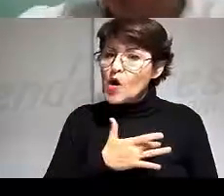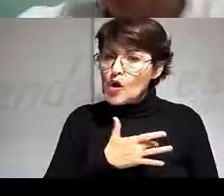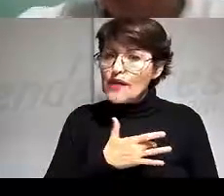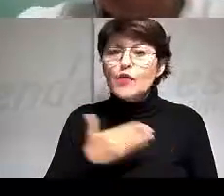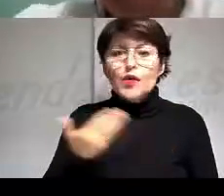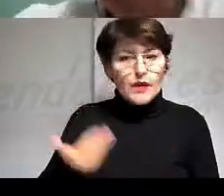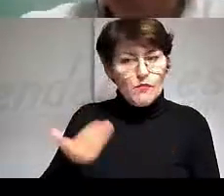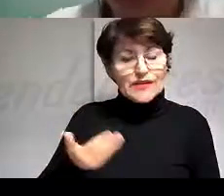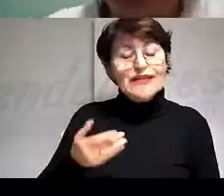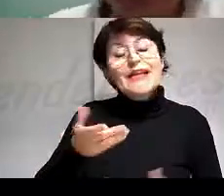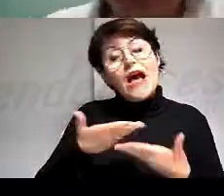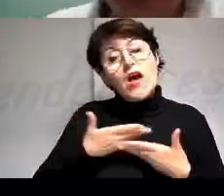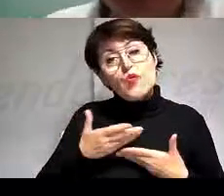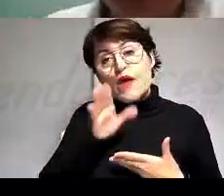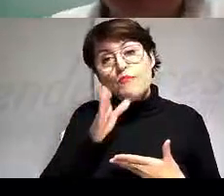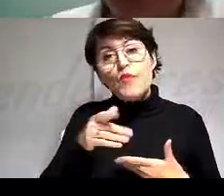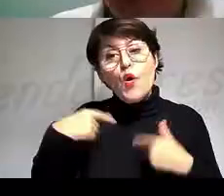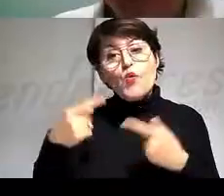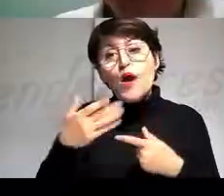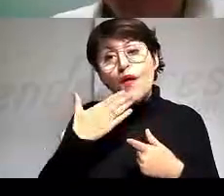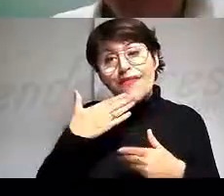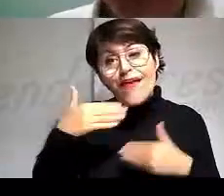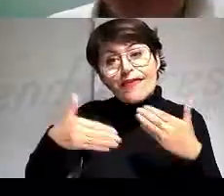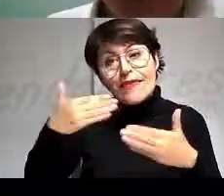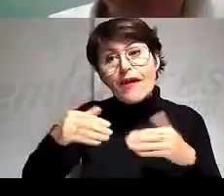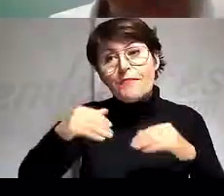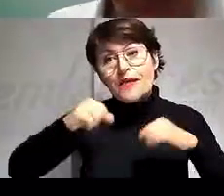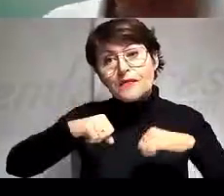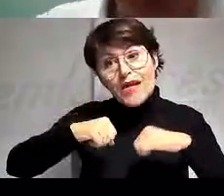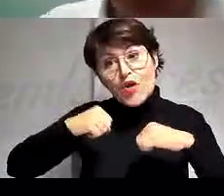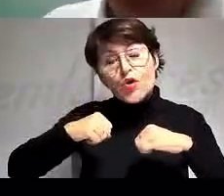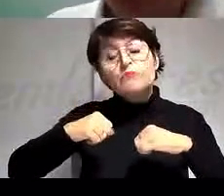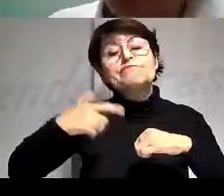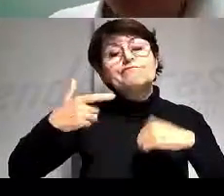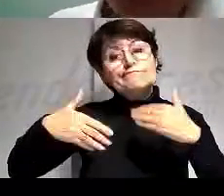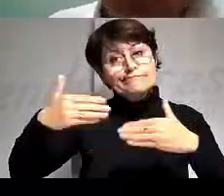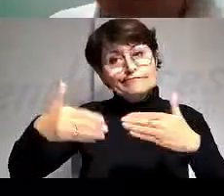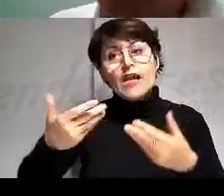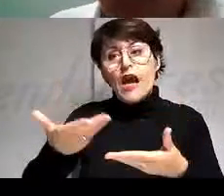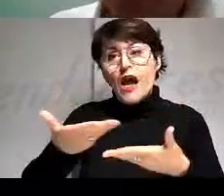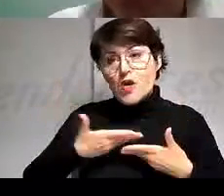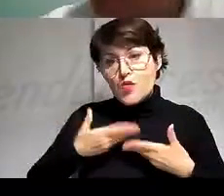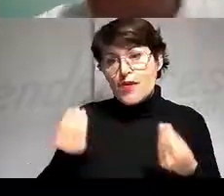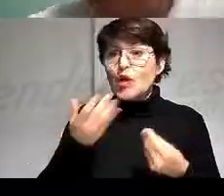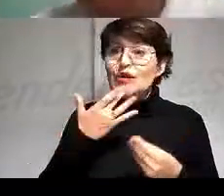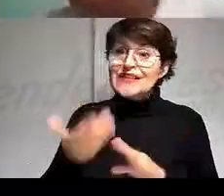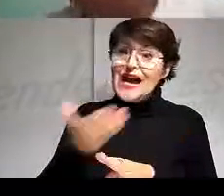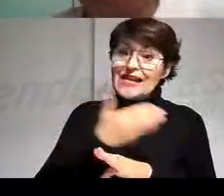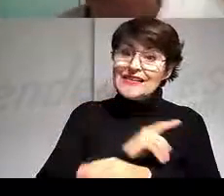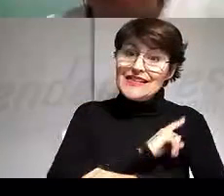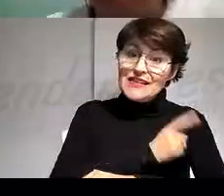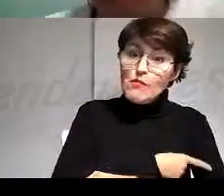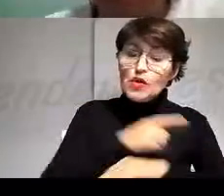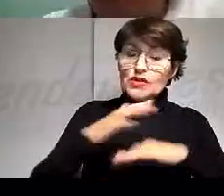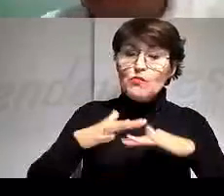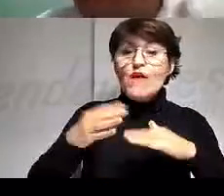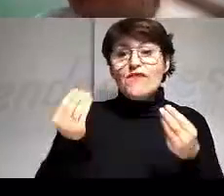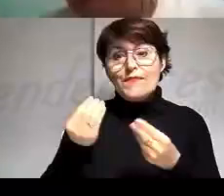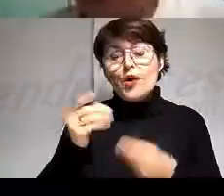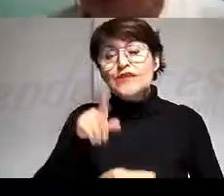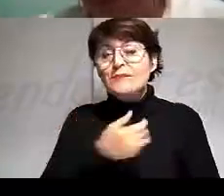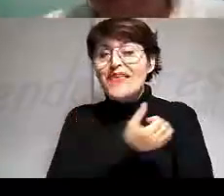seamos más mayores, de aquí a unos años, poder hacer frente a sobrecargas, pues bien nutricionales, porque tengamos diabetes, porque